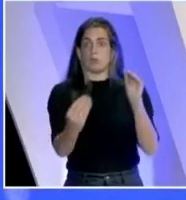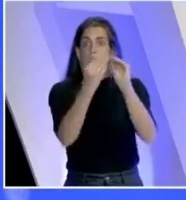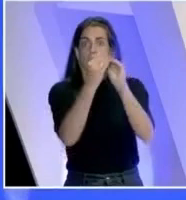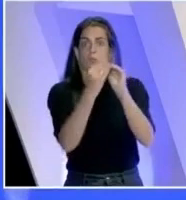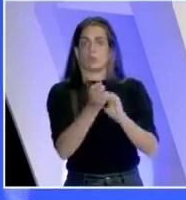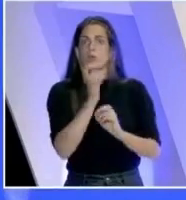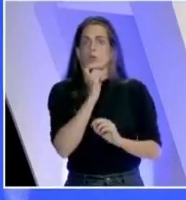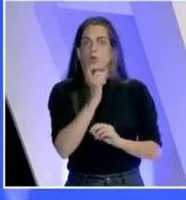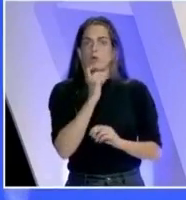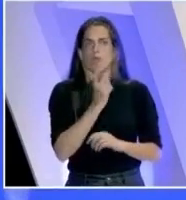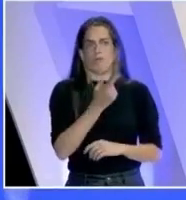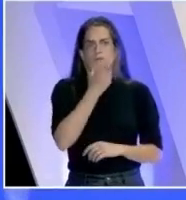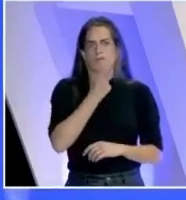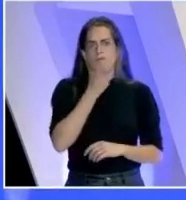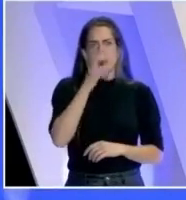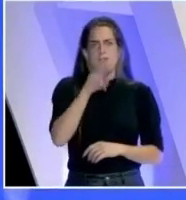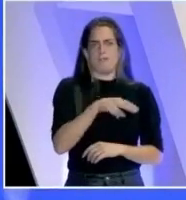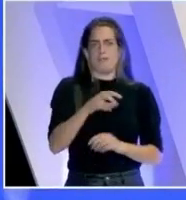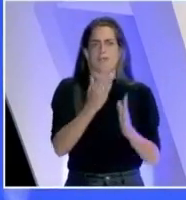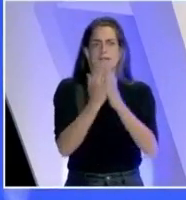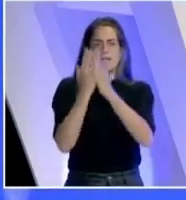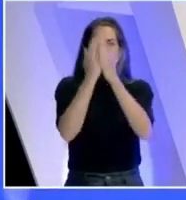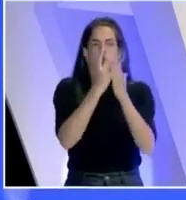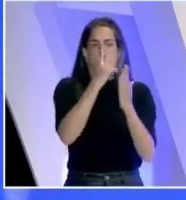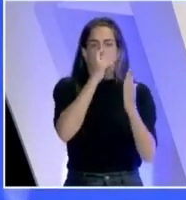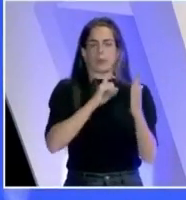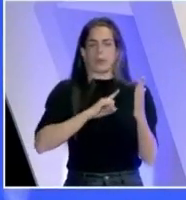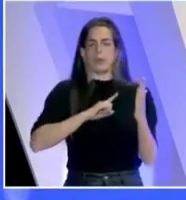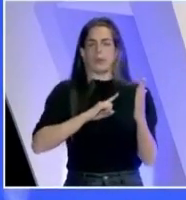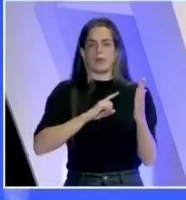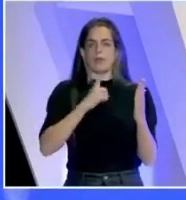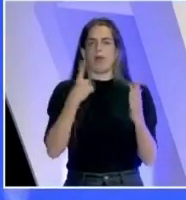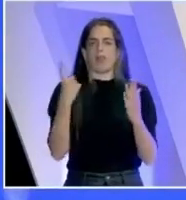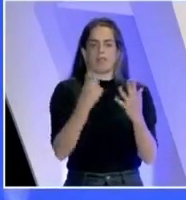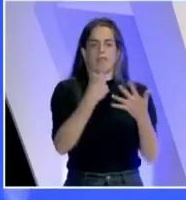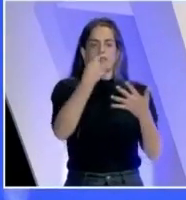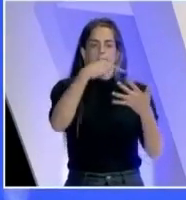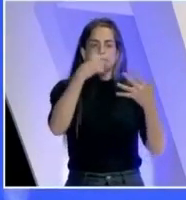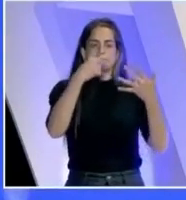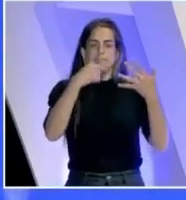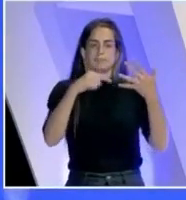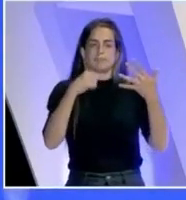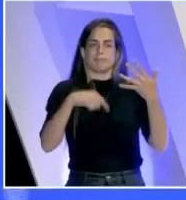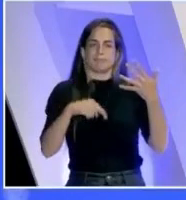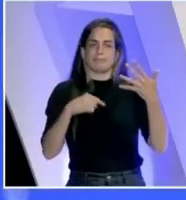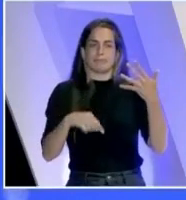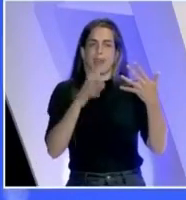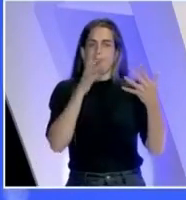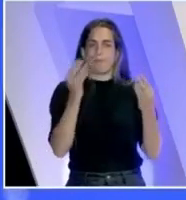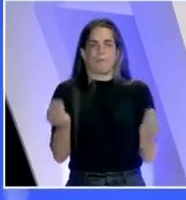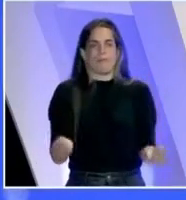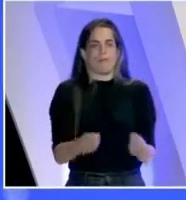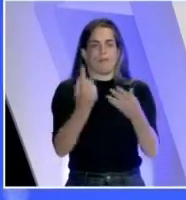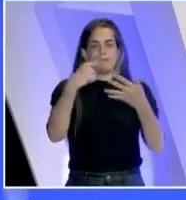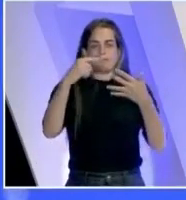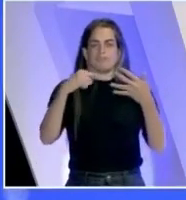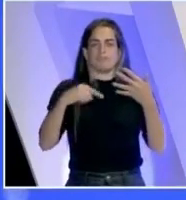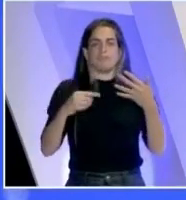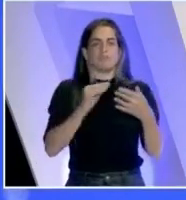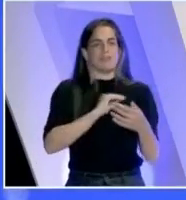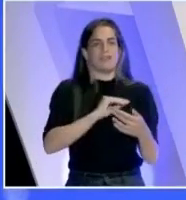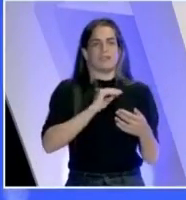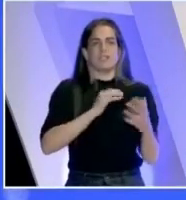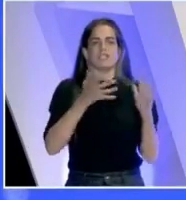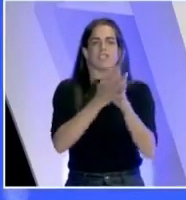mismo estudio nos recuerda con toda claridad las muchas asignaturas pendientes que España tiene en el presente. Por tanto, este no es